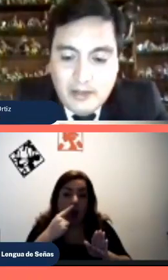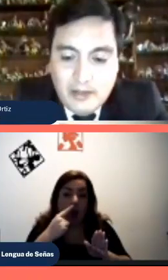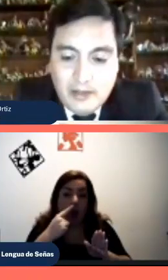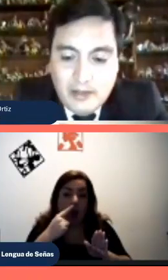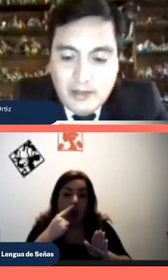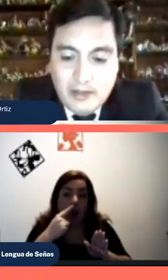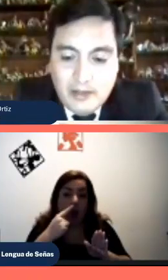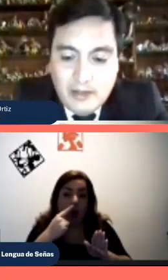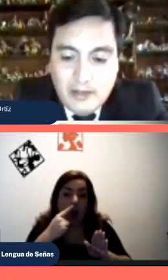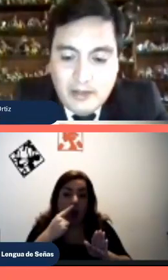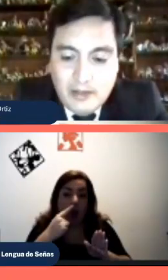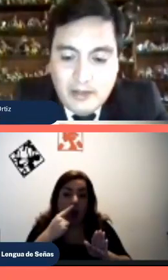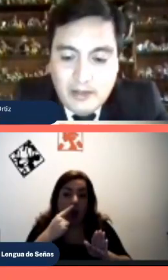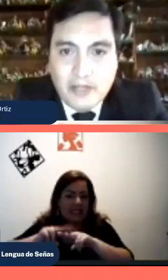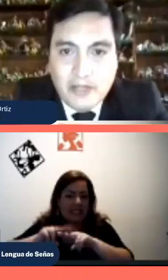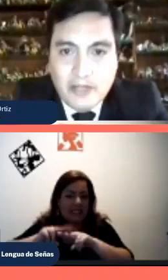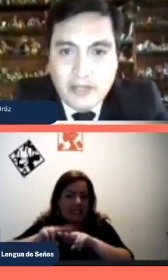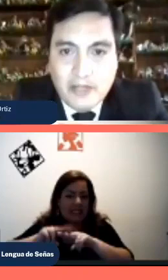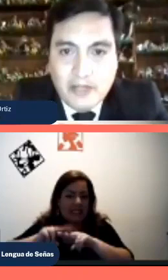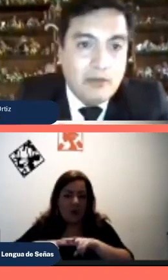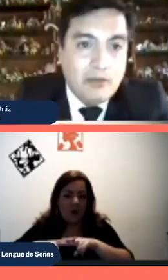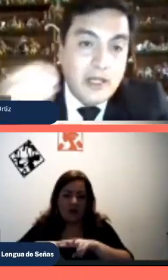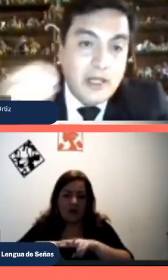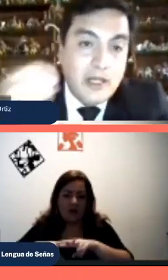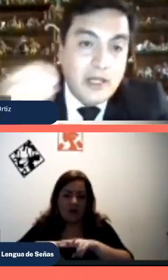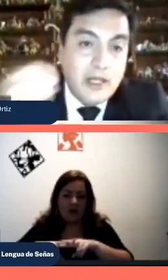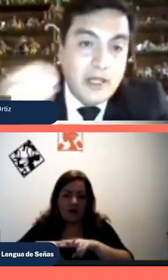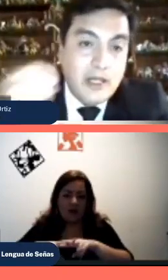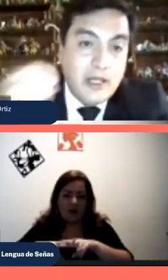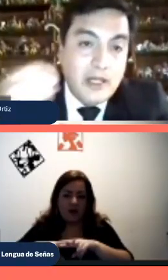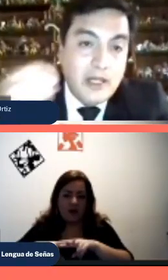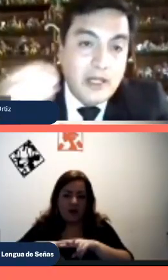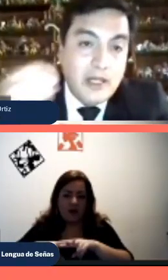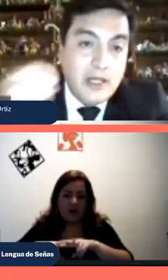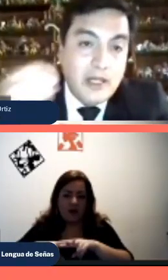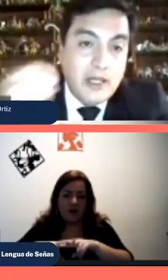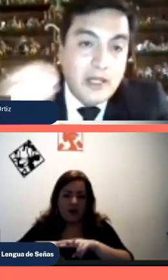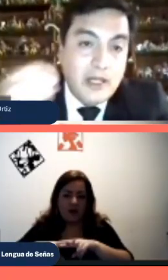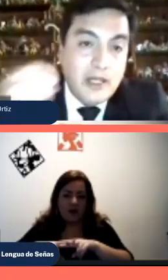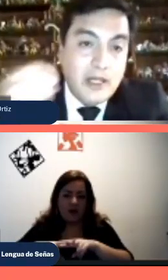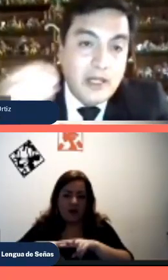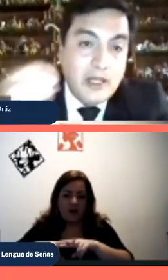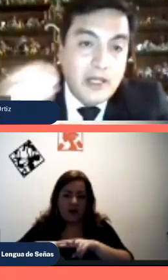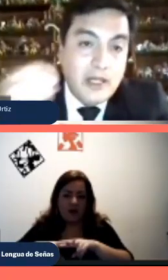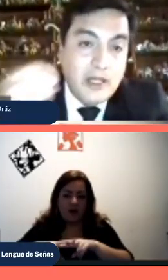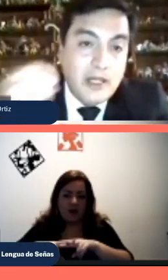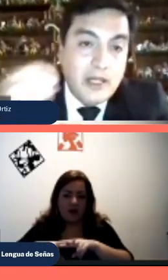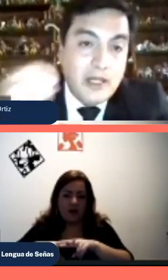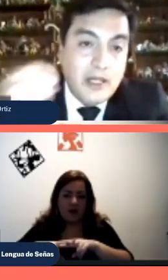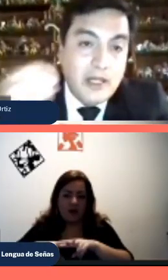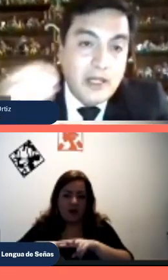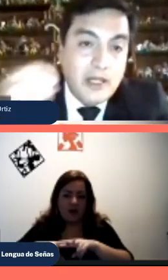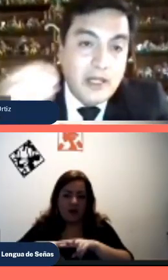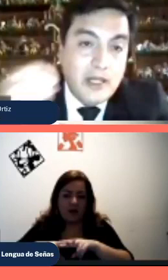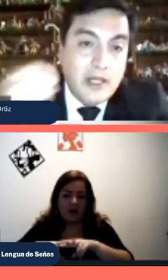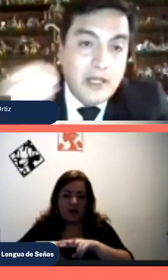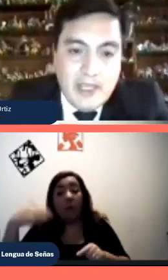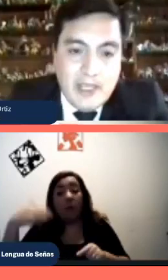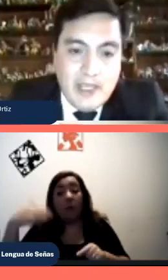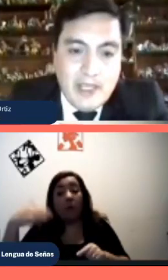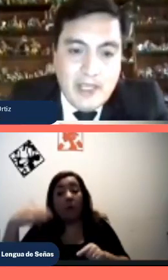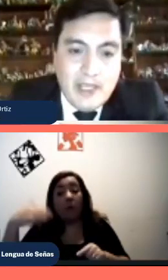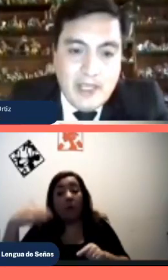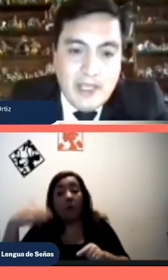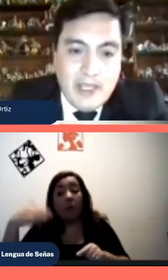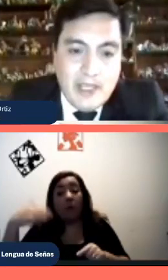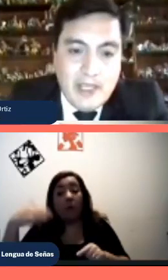de América, que tiene unos 5.600 años, ojalá que aparezca más adelante, pero es una huella que fue allá del